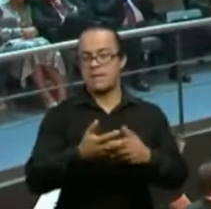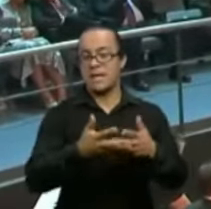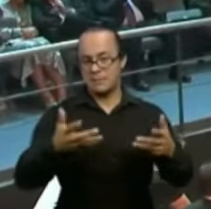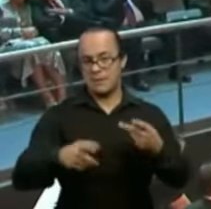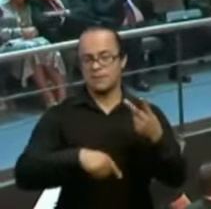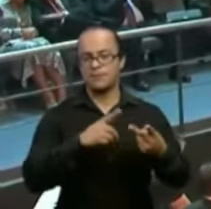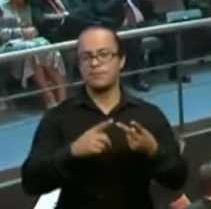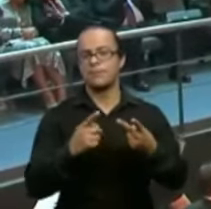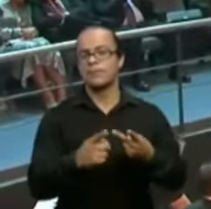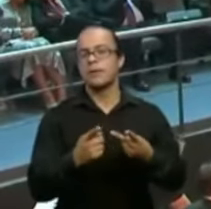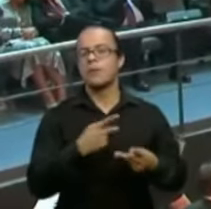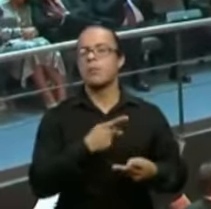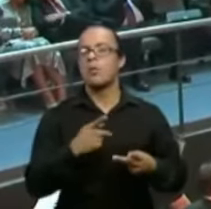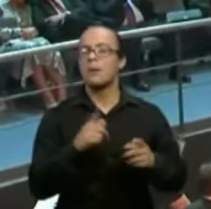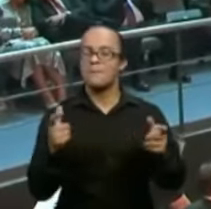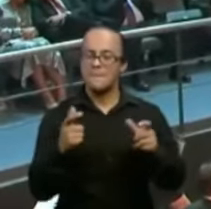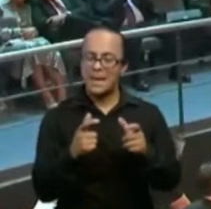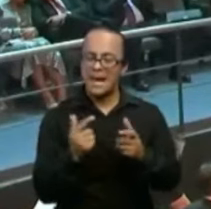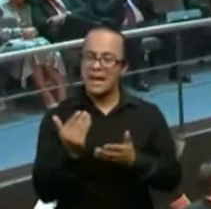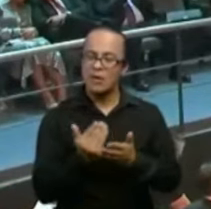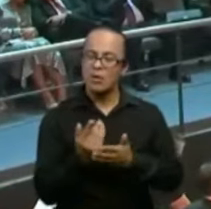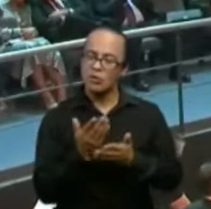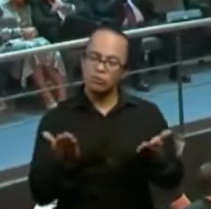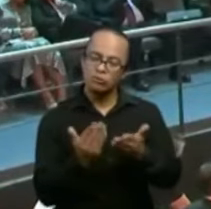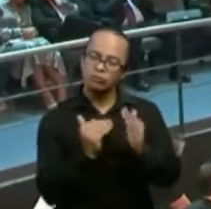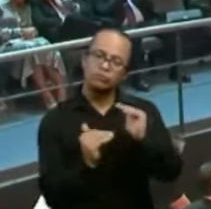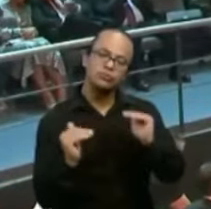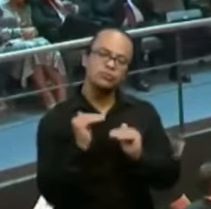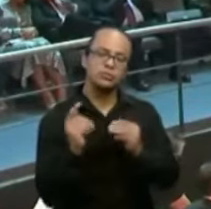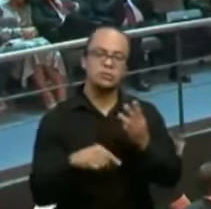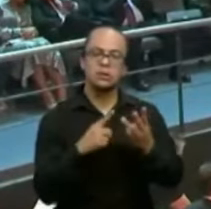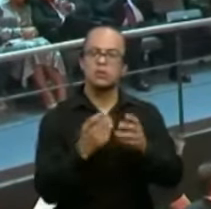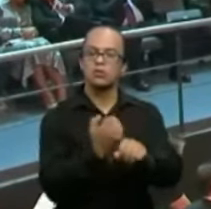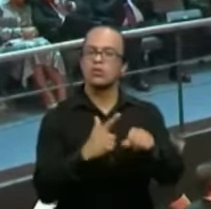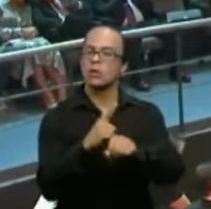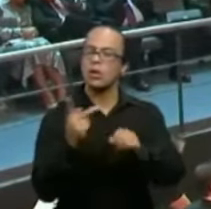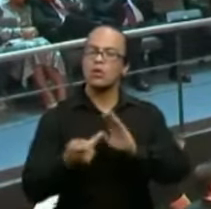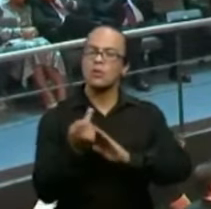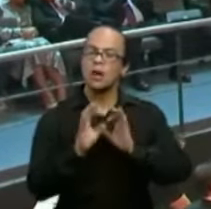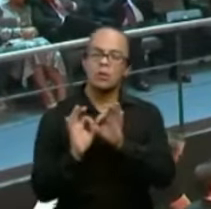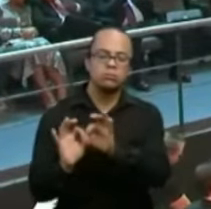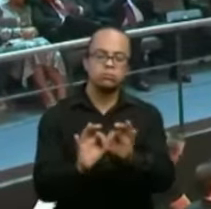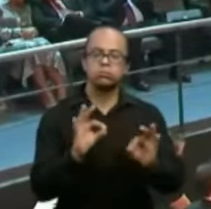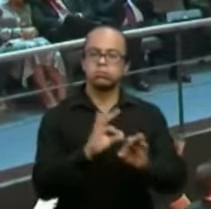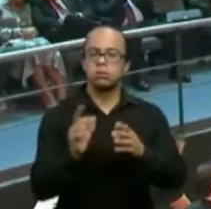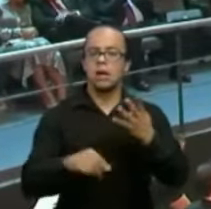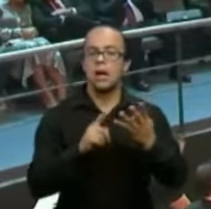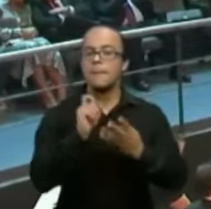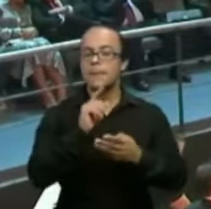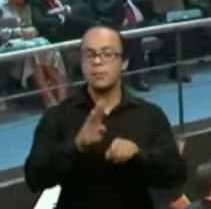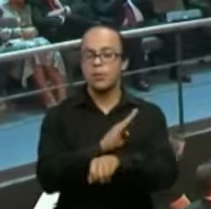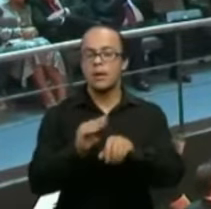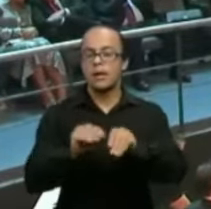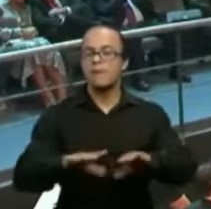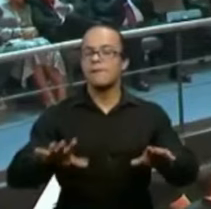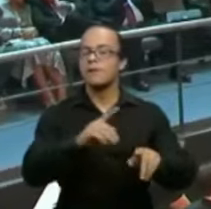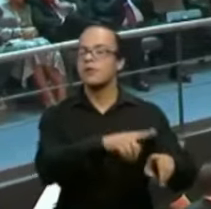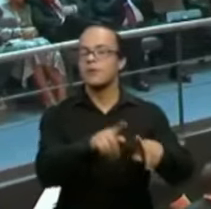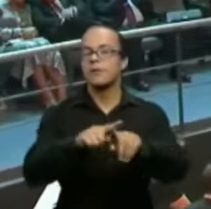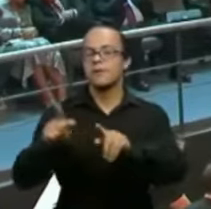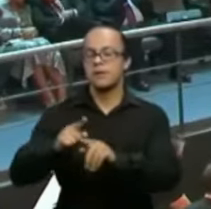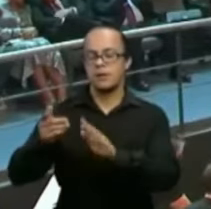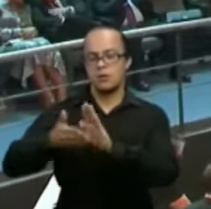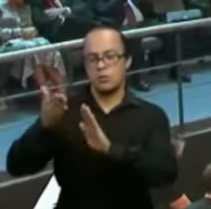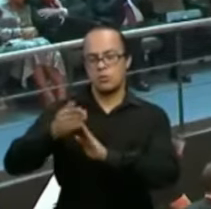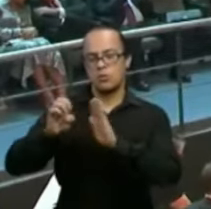la disminución de la pobreza, la regeneración de la sociedad y los beneficios que están trayendo los grandes proyectos de infraestructura como